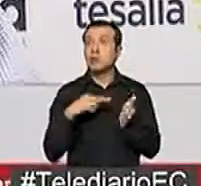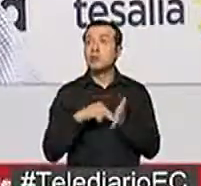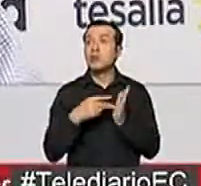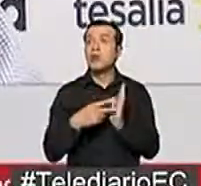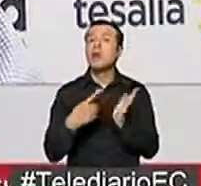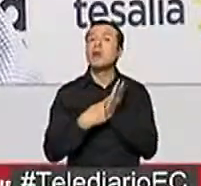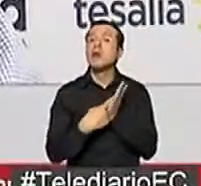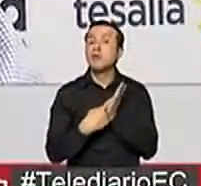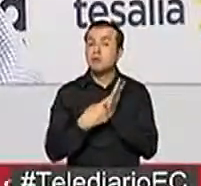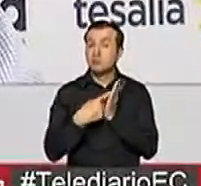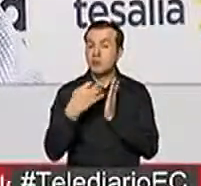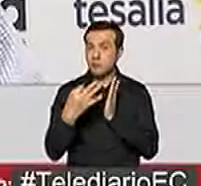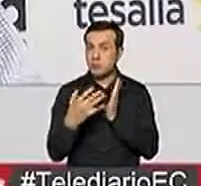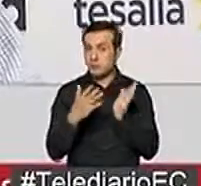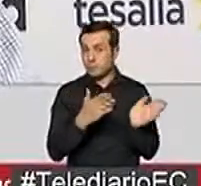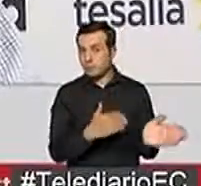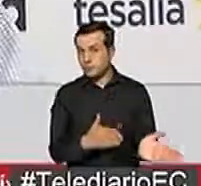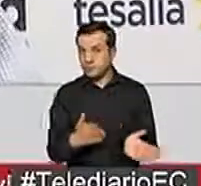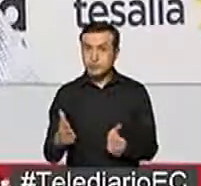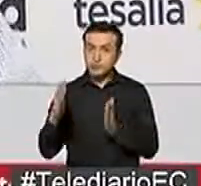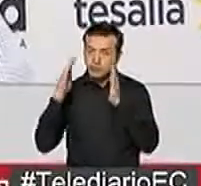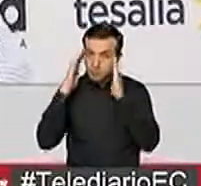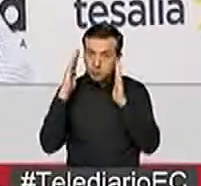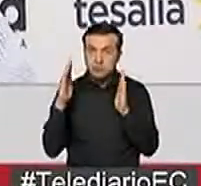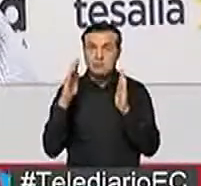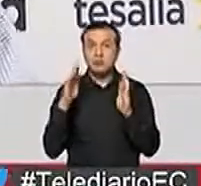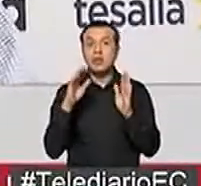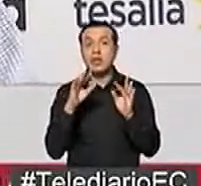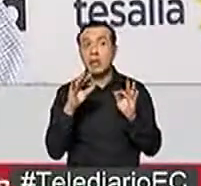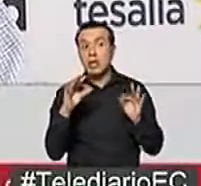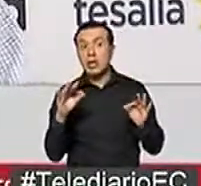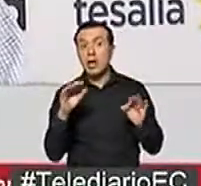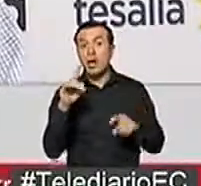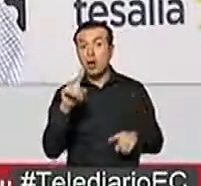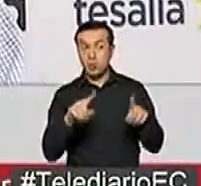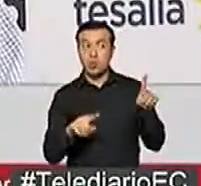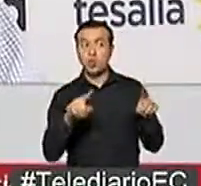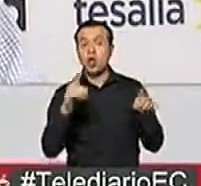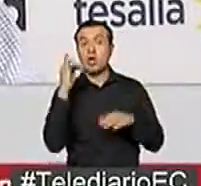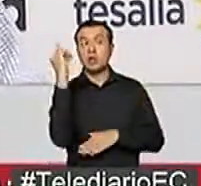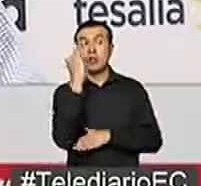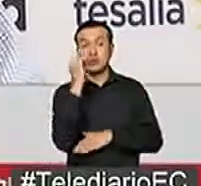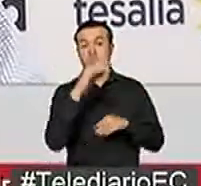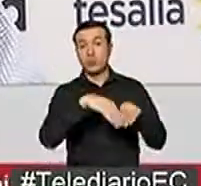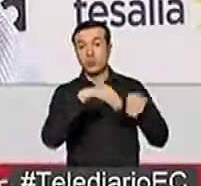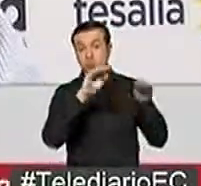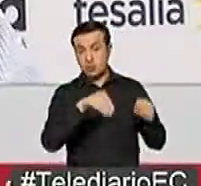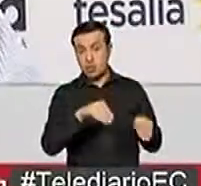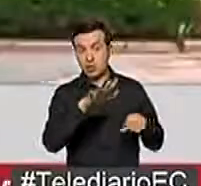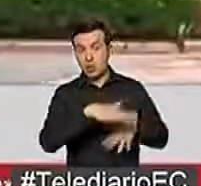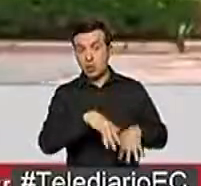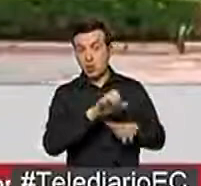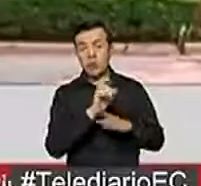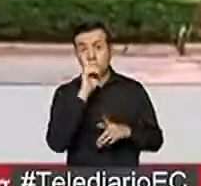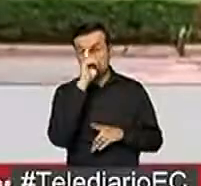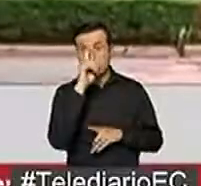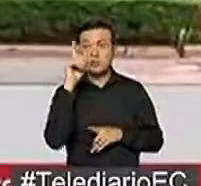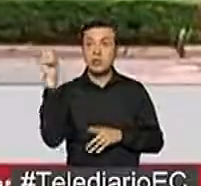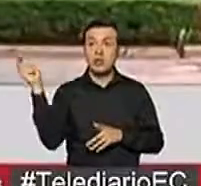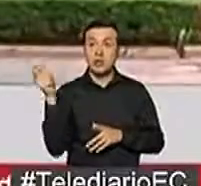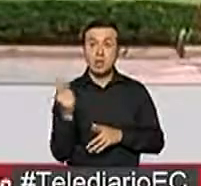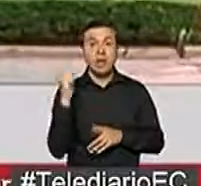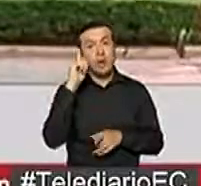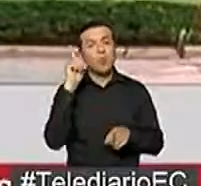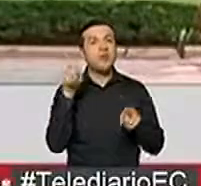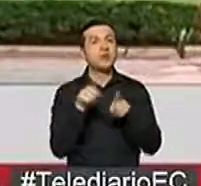negociar adecuadamente en función de las sensibilidades que tiene la industria manufacturera ecuatoriana. El acuerdo con México es